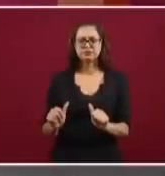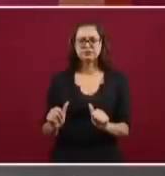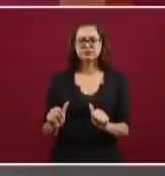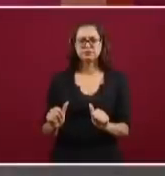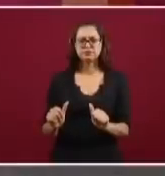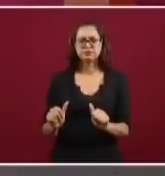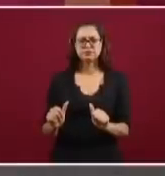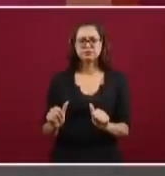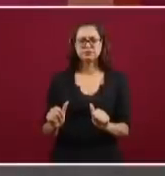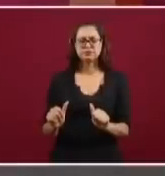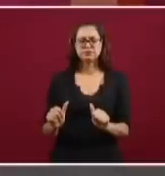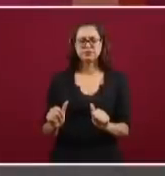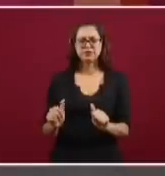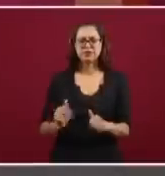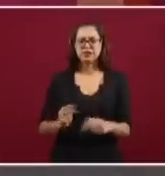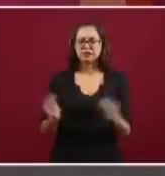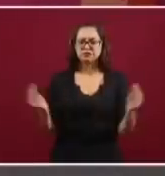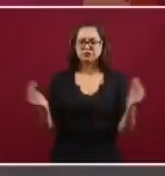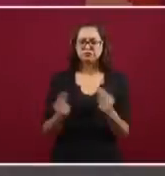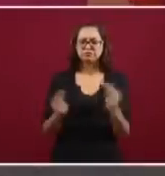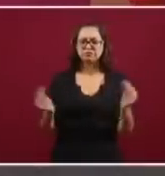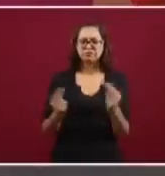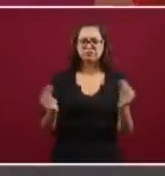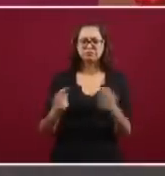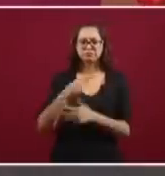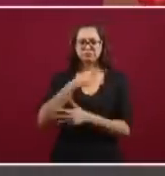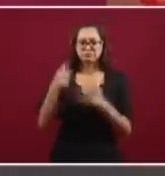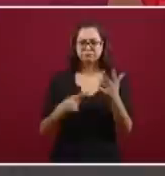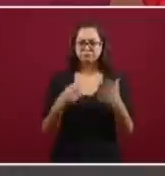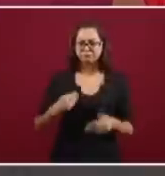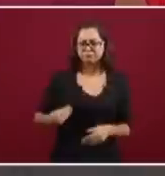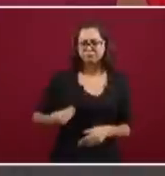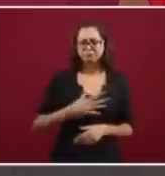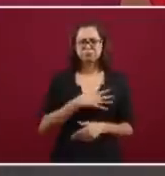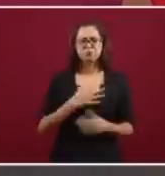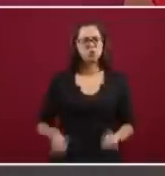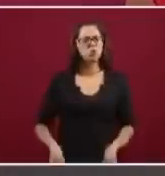se necesita que haya bienestar.